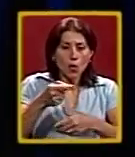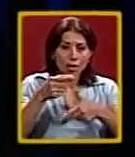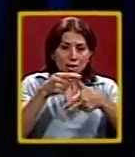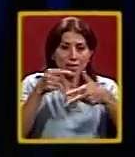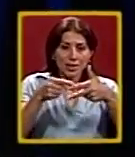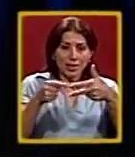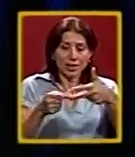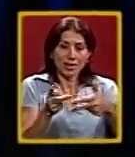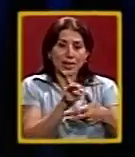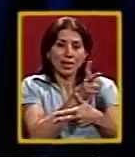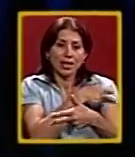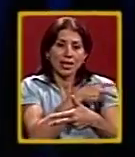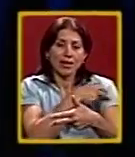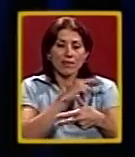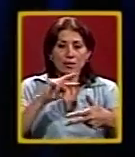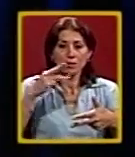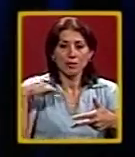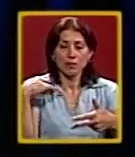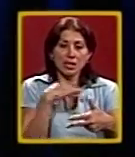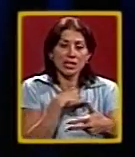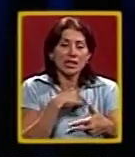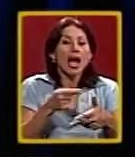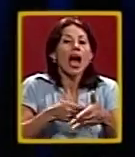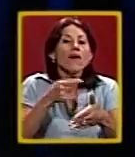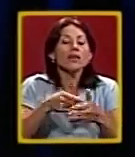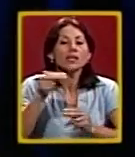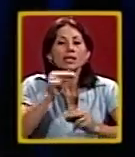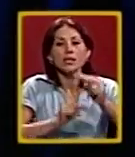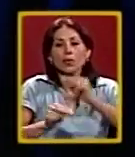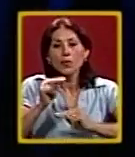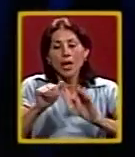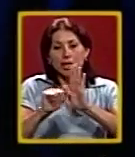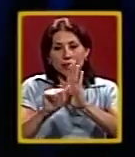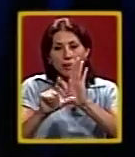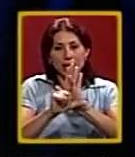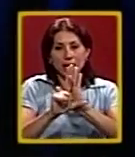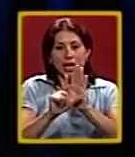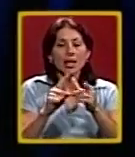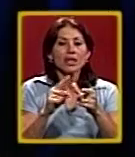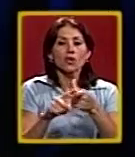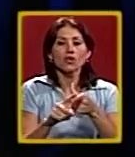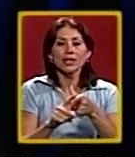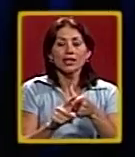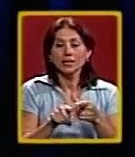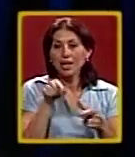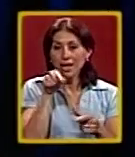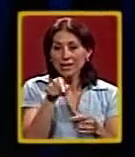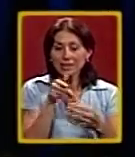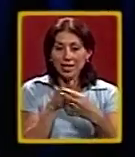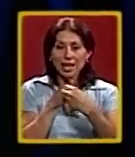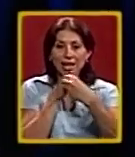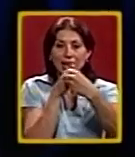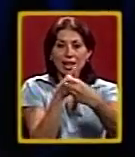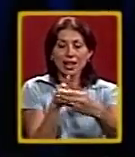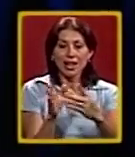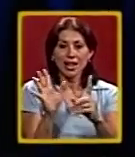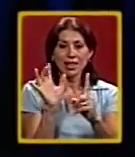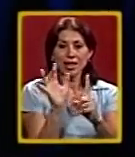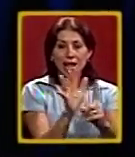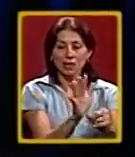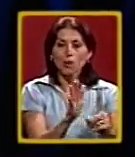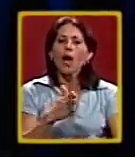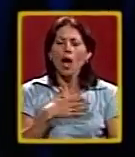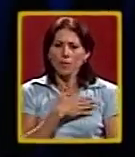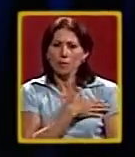viceministros negociando en la Asamblea Legislativa. Entonces, ese liderazgo a mí me gustó mucho